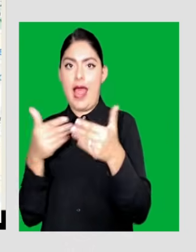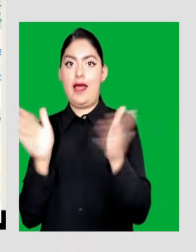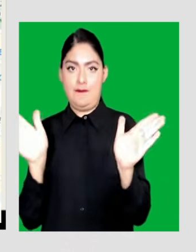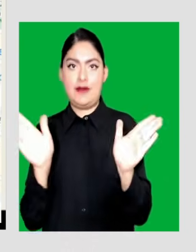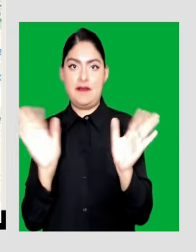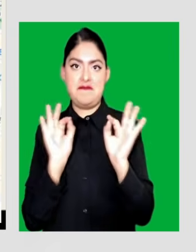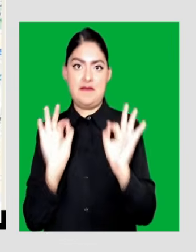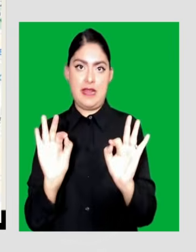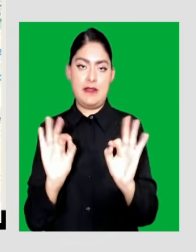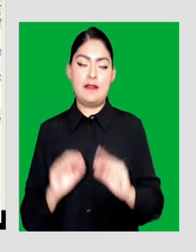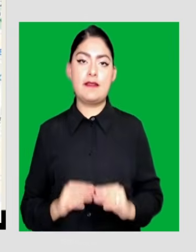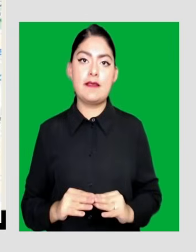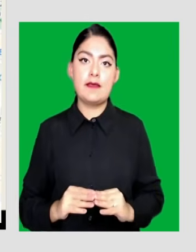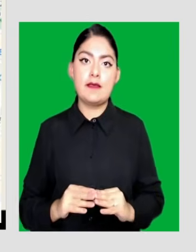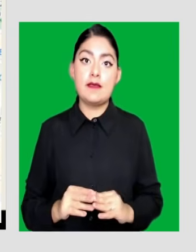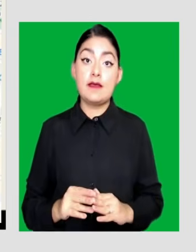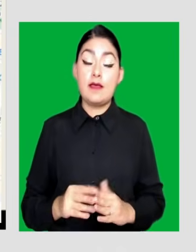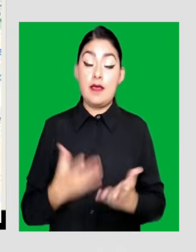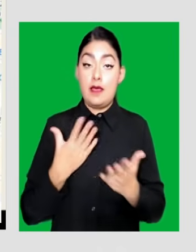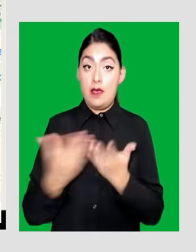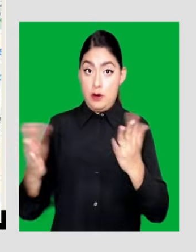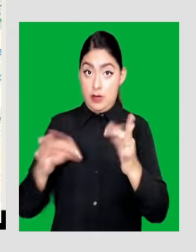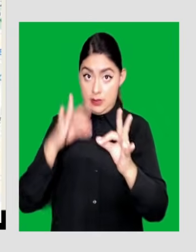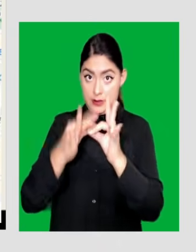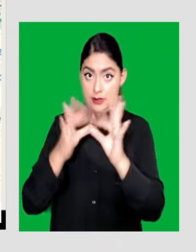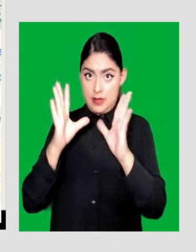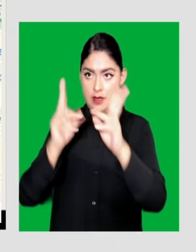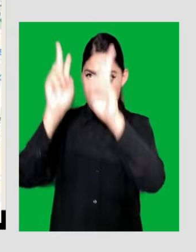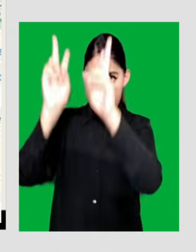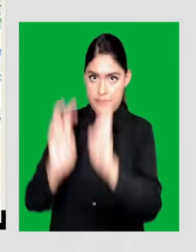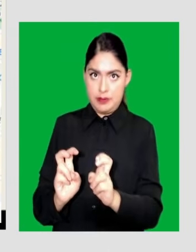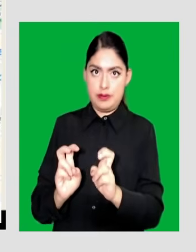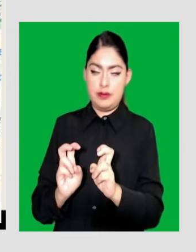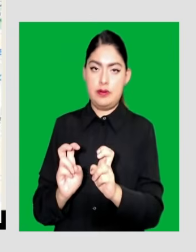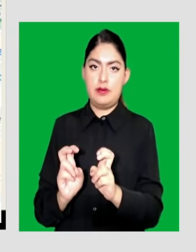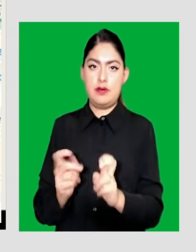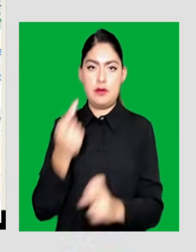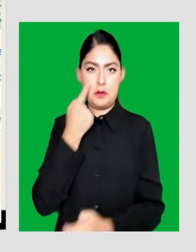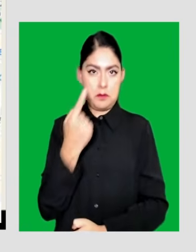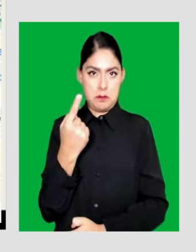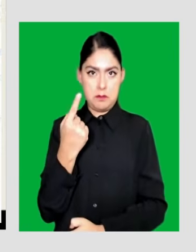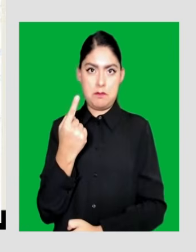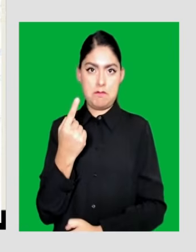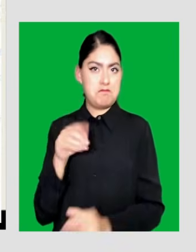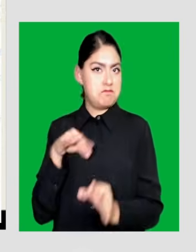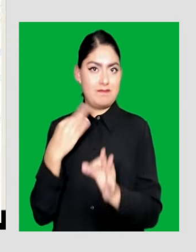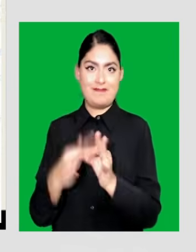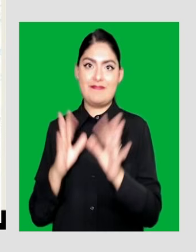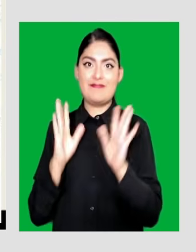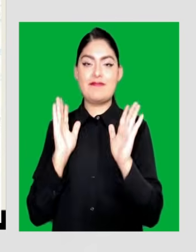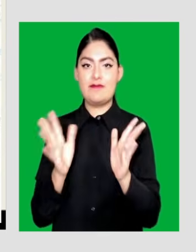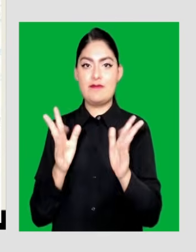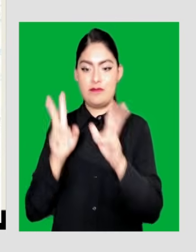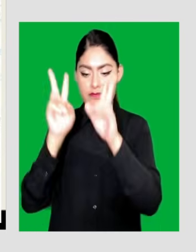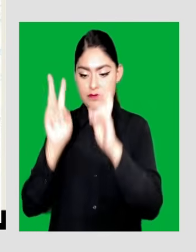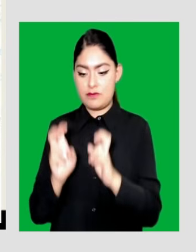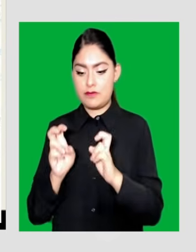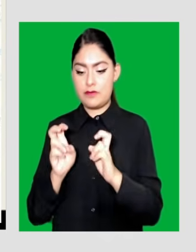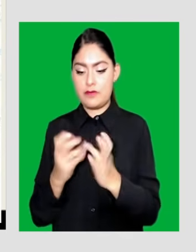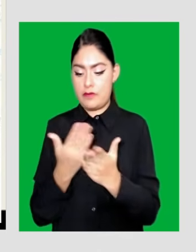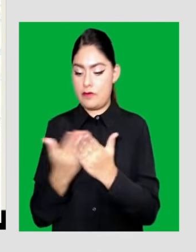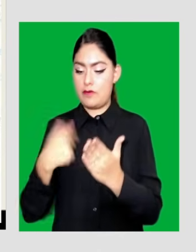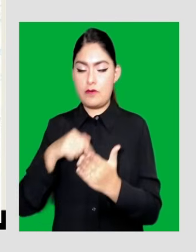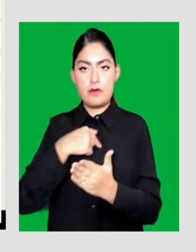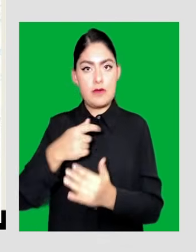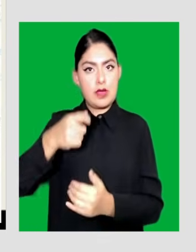Vamos a escoger la opción que dice exportar como KML en lugar de KMZ, ya que este va a ser el formato en el que